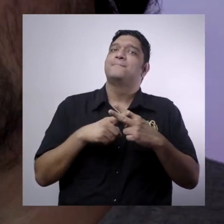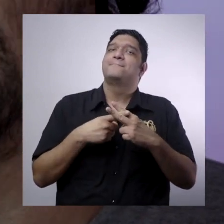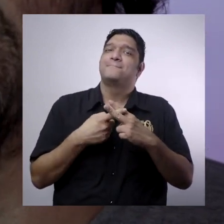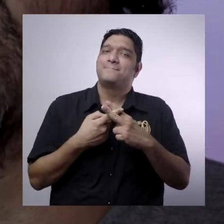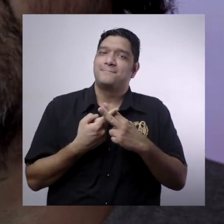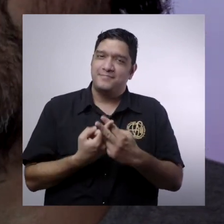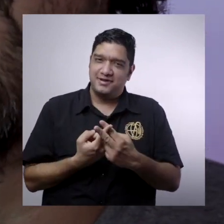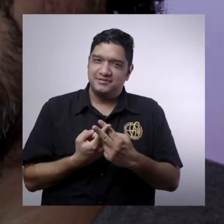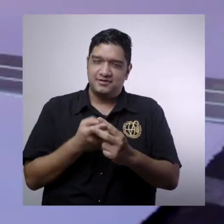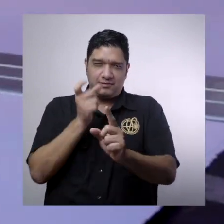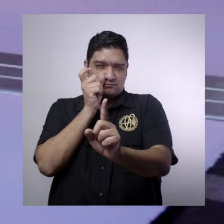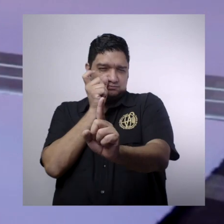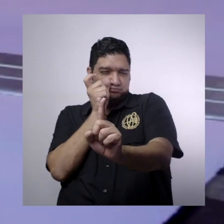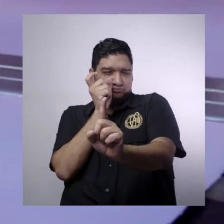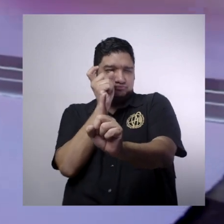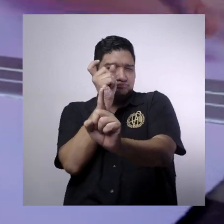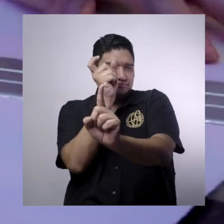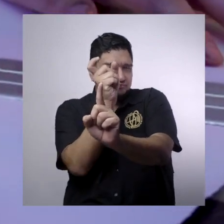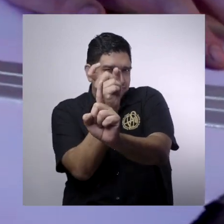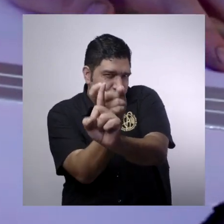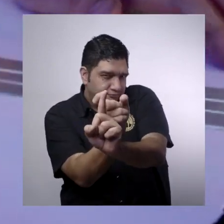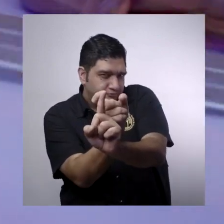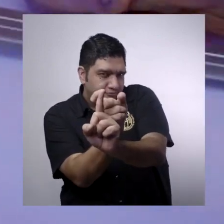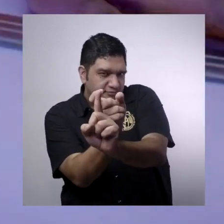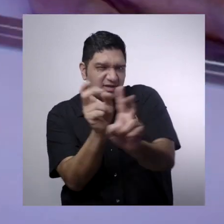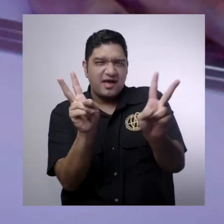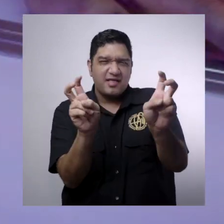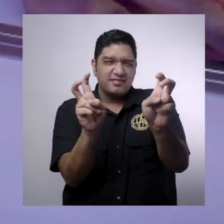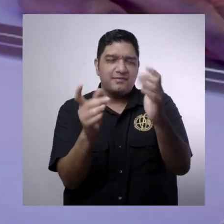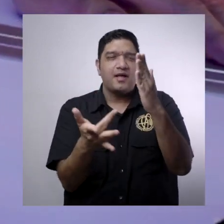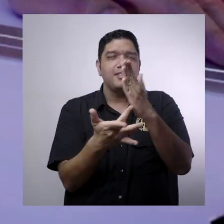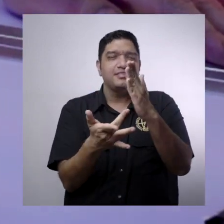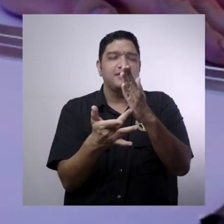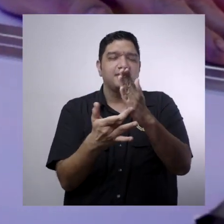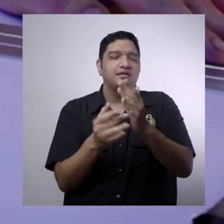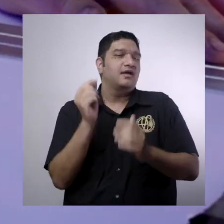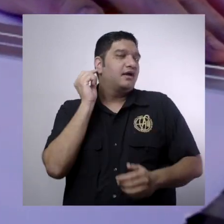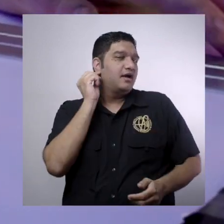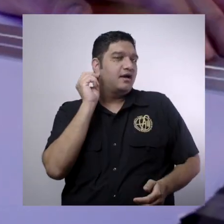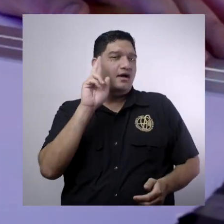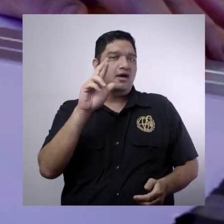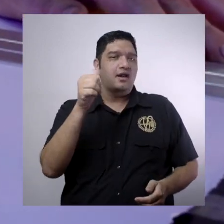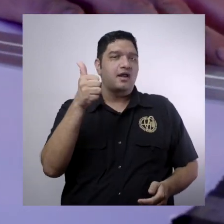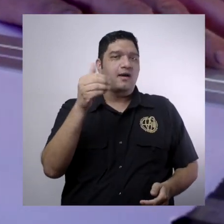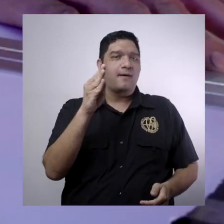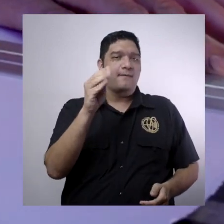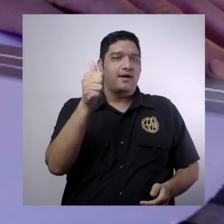empezó a enfocar dentro del grabado. Me sentí súper